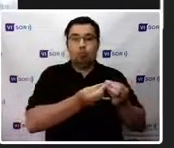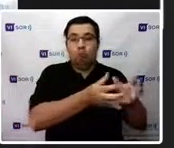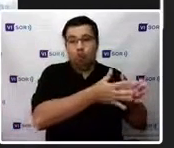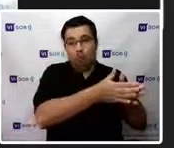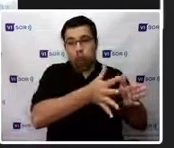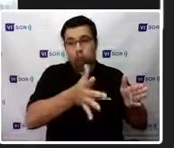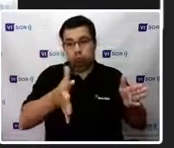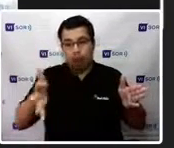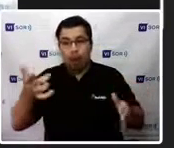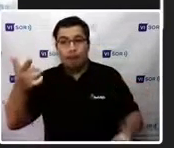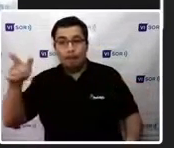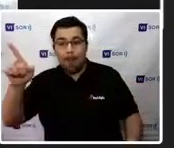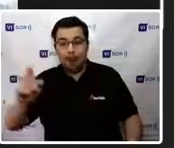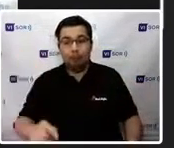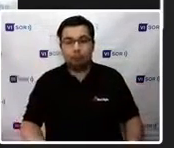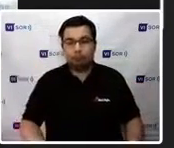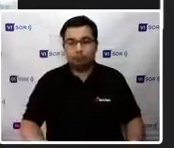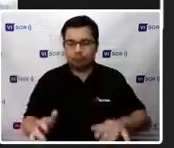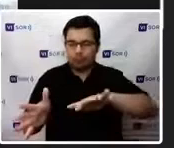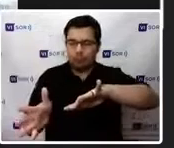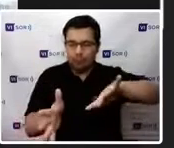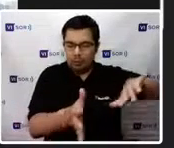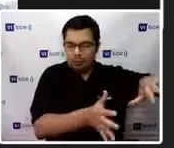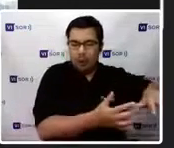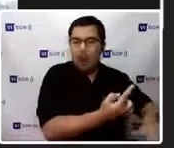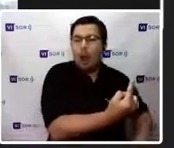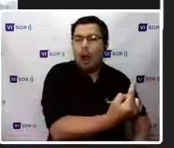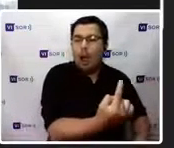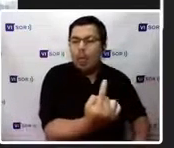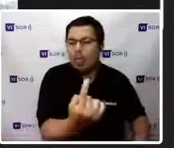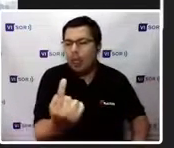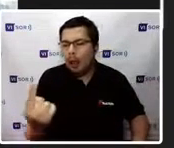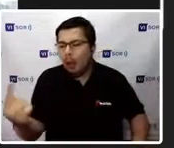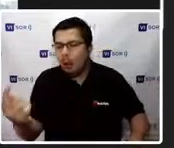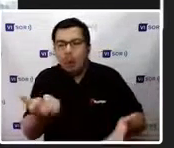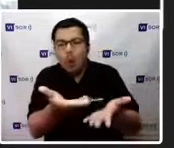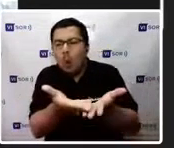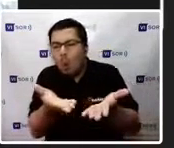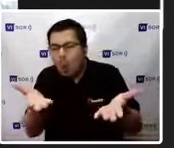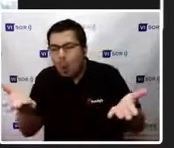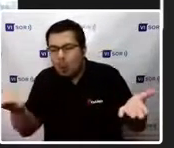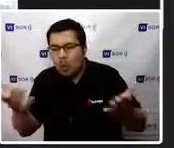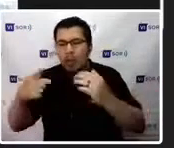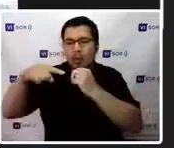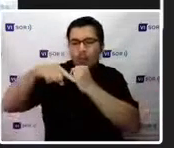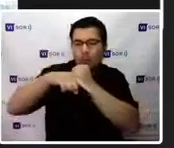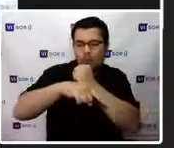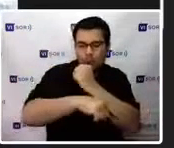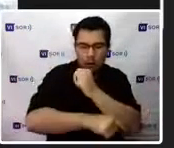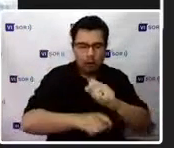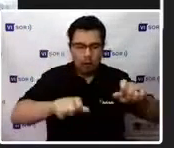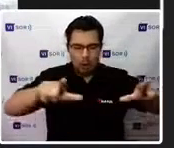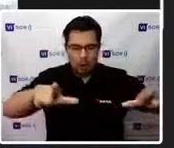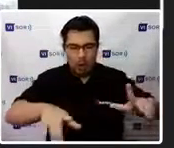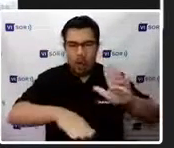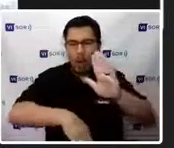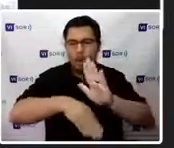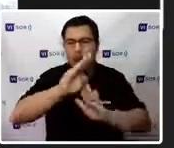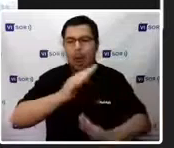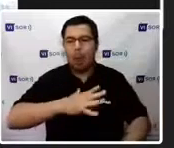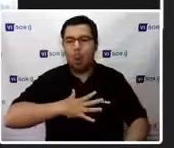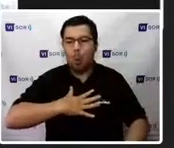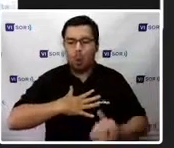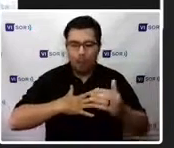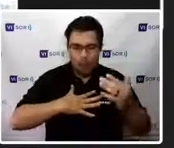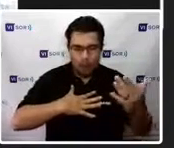ir profundizando más en el área que lo llame más o que más le guste. Así poder tener una formación complementaria, no solo con lo que me